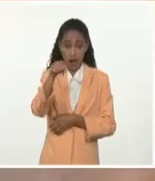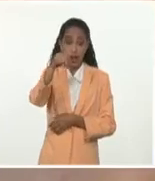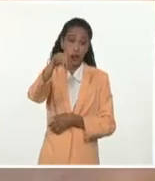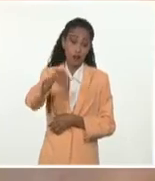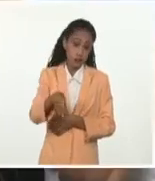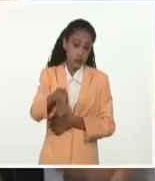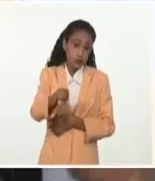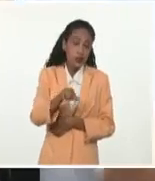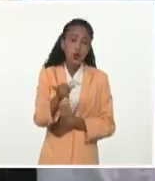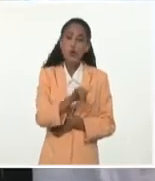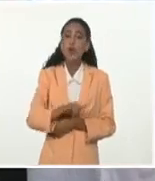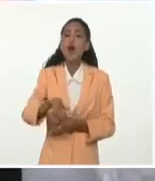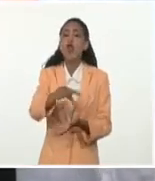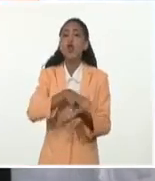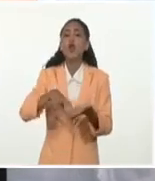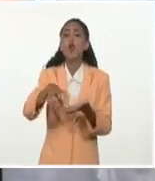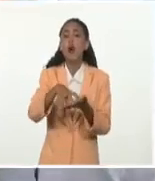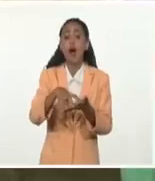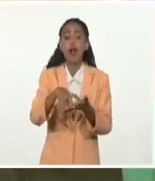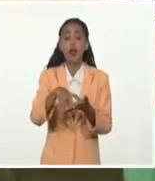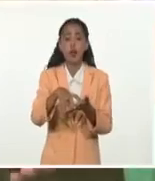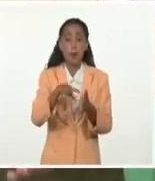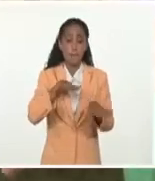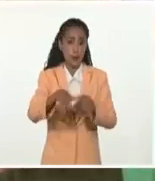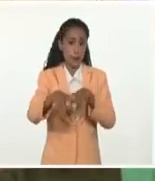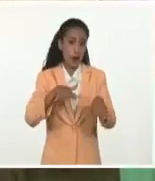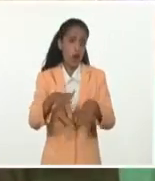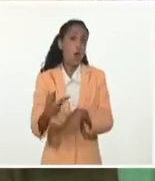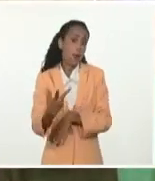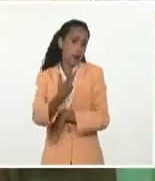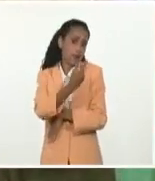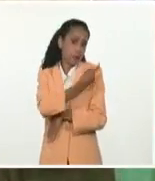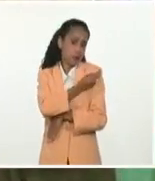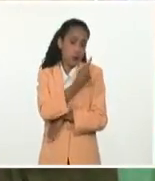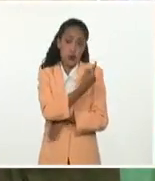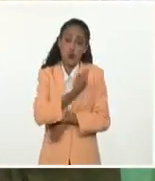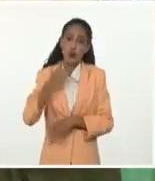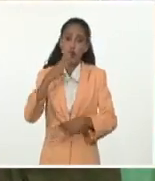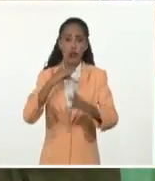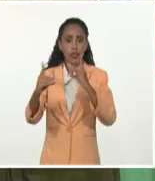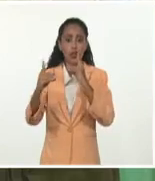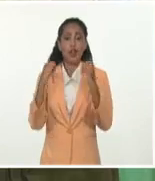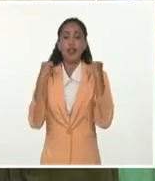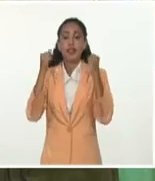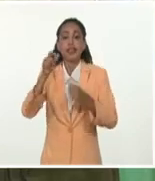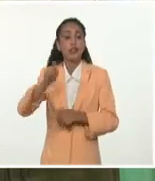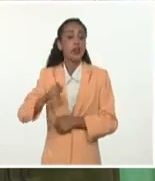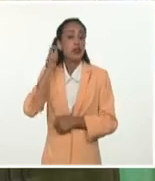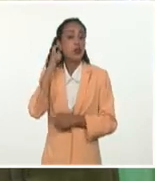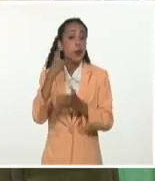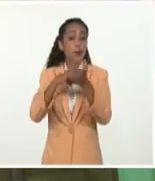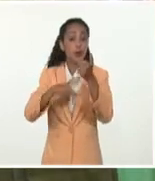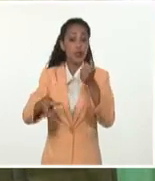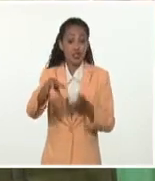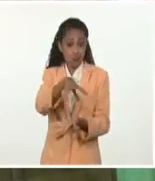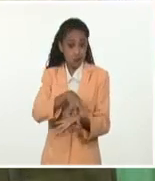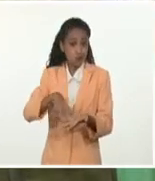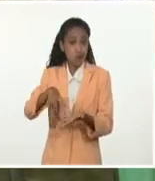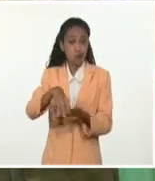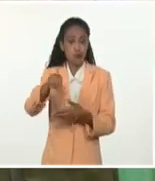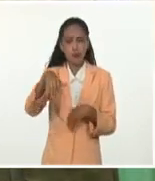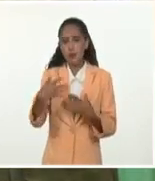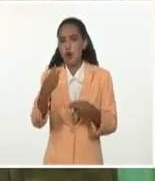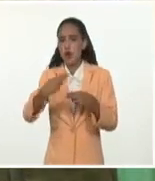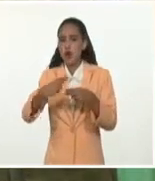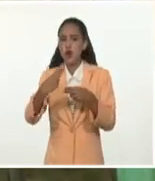también en áreas destinadas para tales propósitos. Pudimos conversar con la directora provincial del sector en el territorio, la doctora Katia María